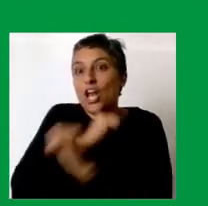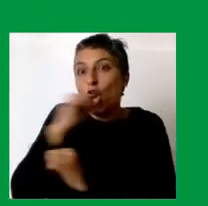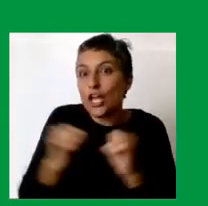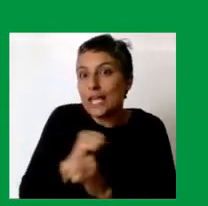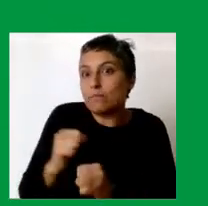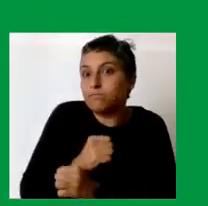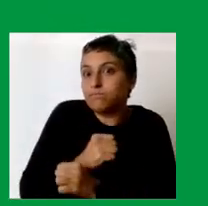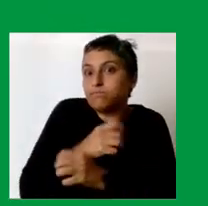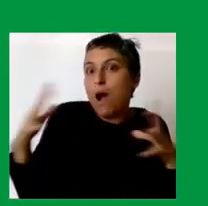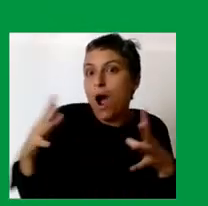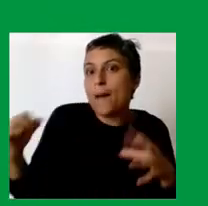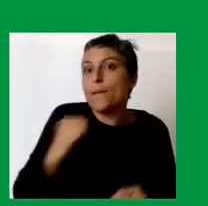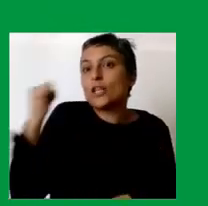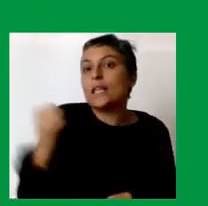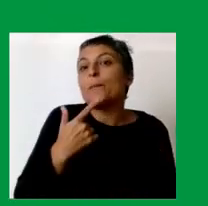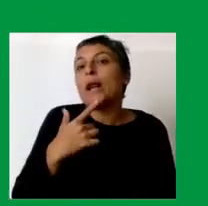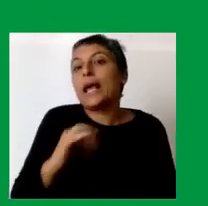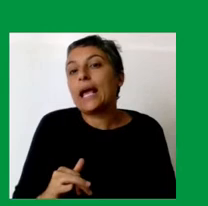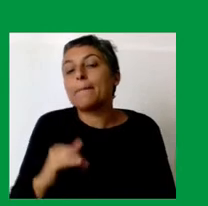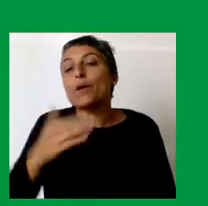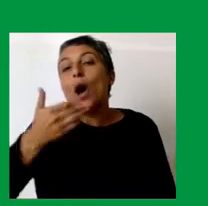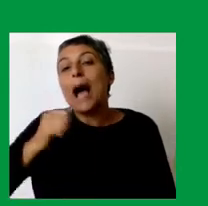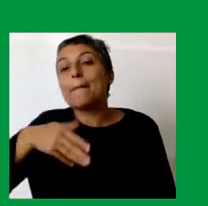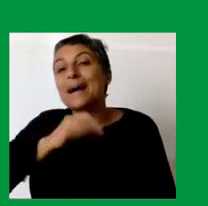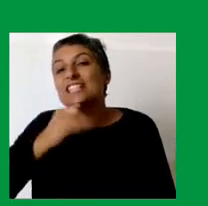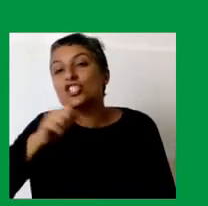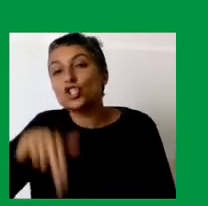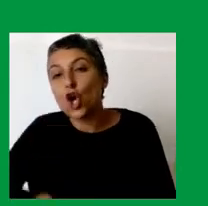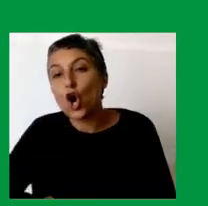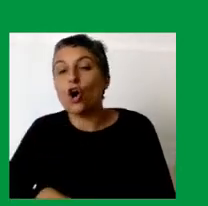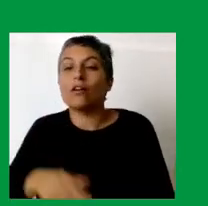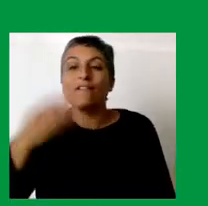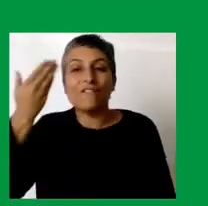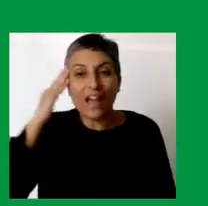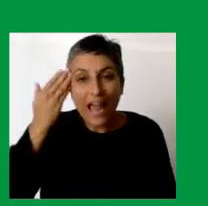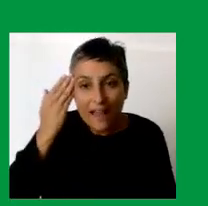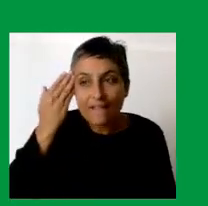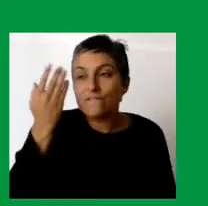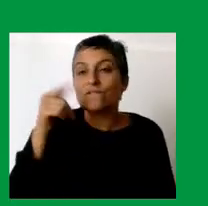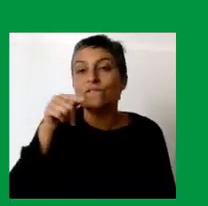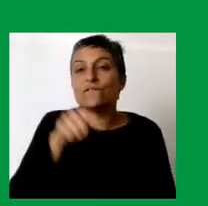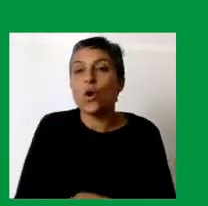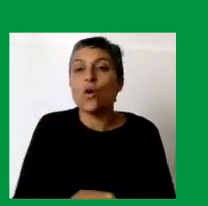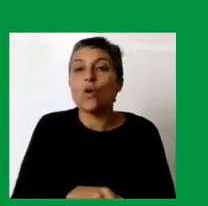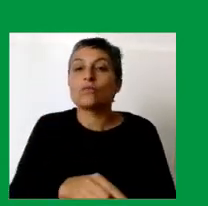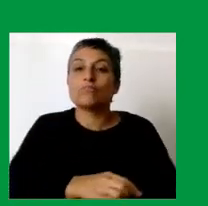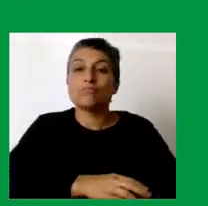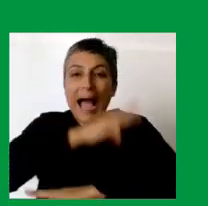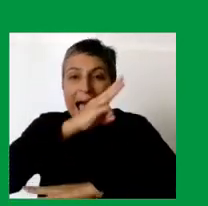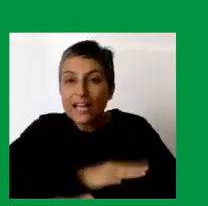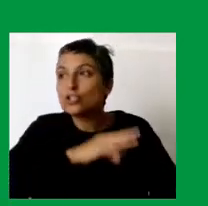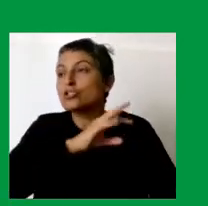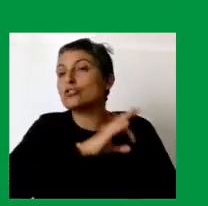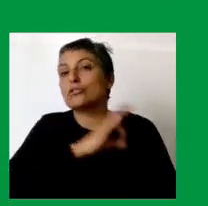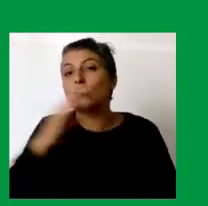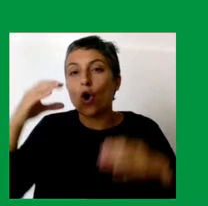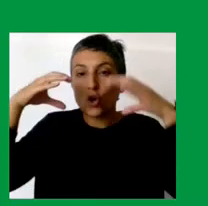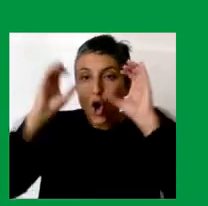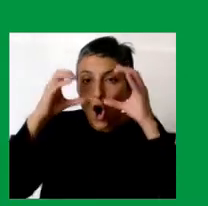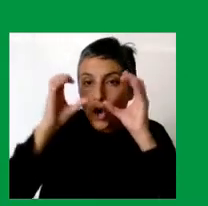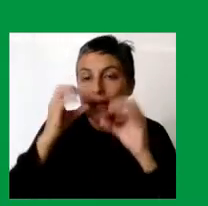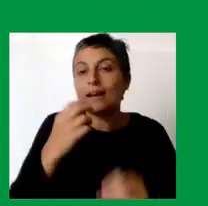como Google, Amazon, Facebook, Microsoft, que no son solo esas,